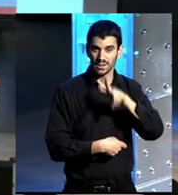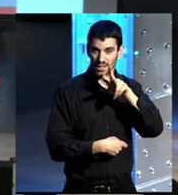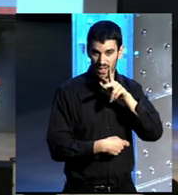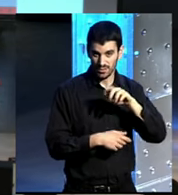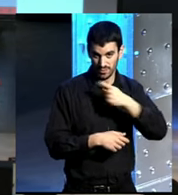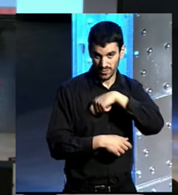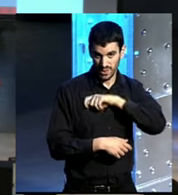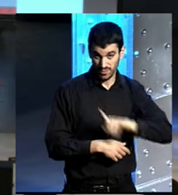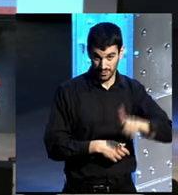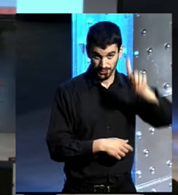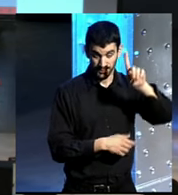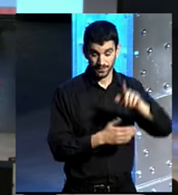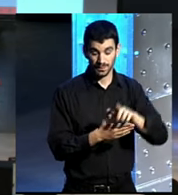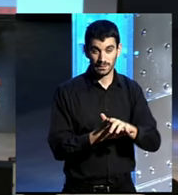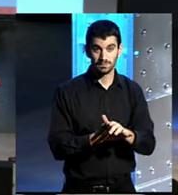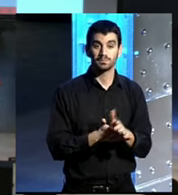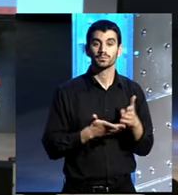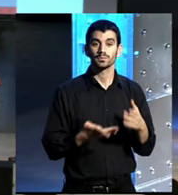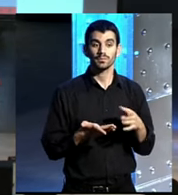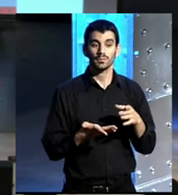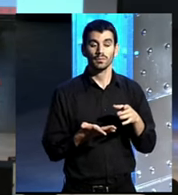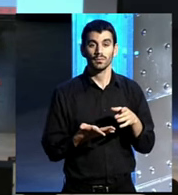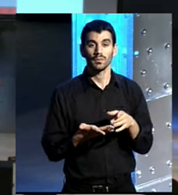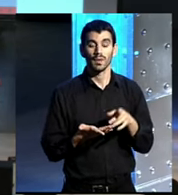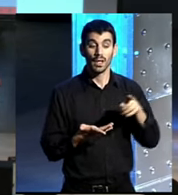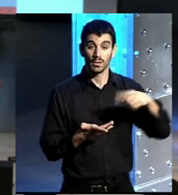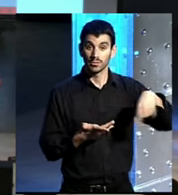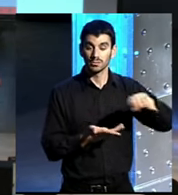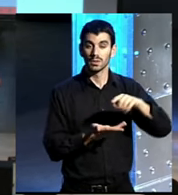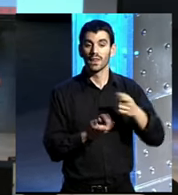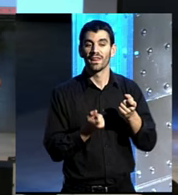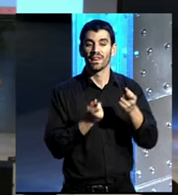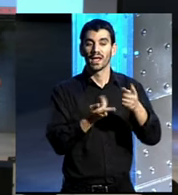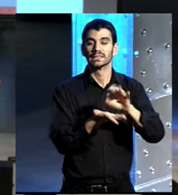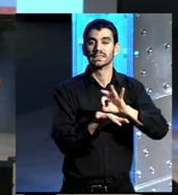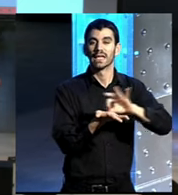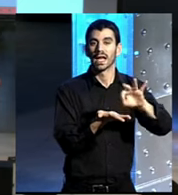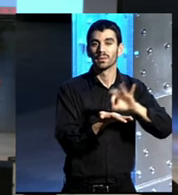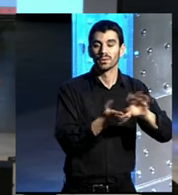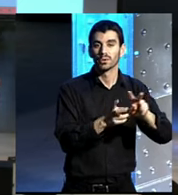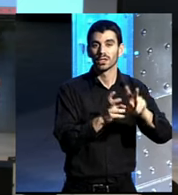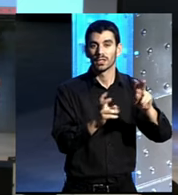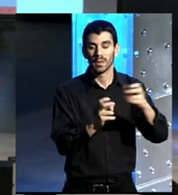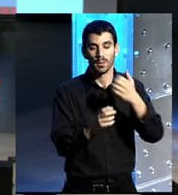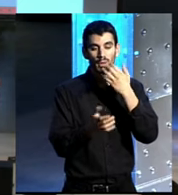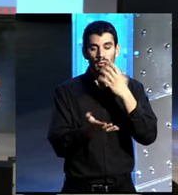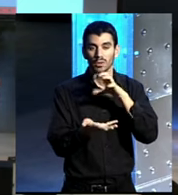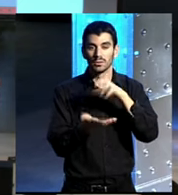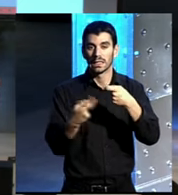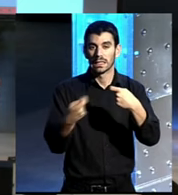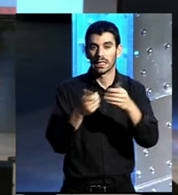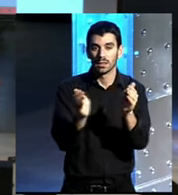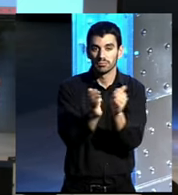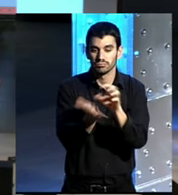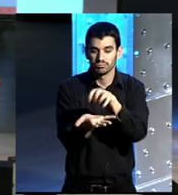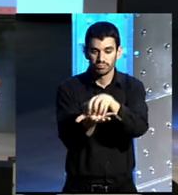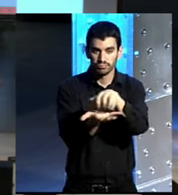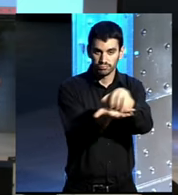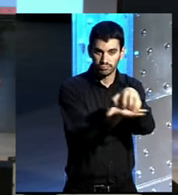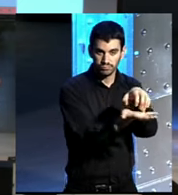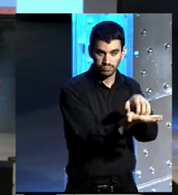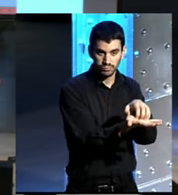y entonces están dando servicio para pequeños establecimientos, que hay muchísimos